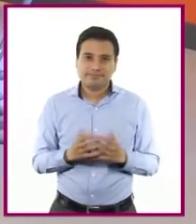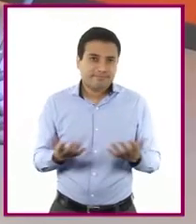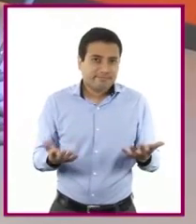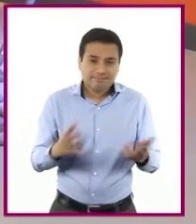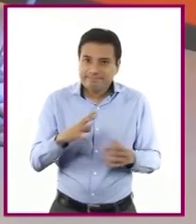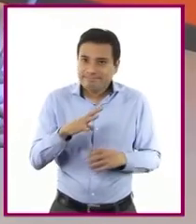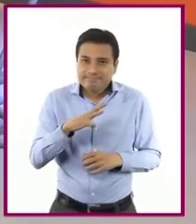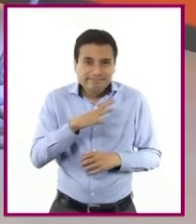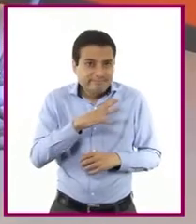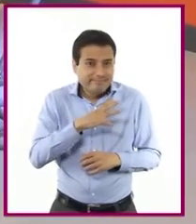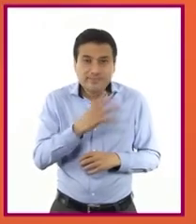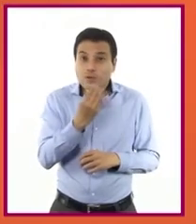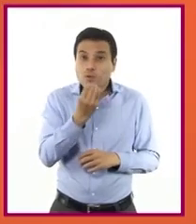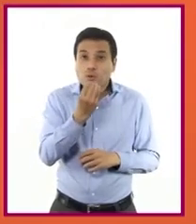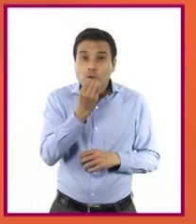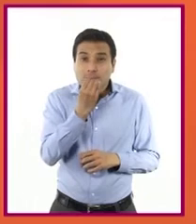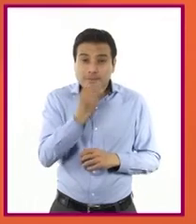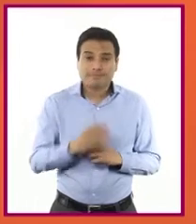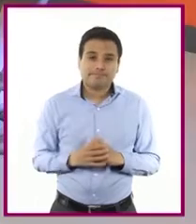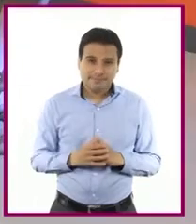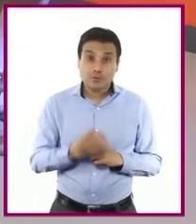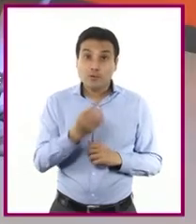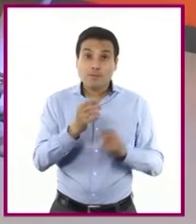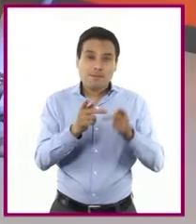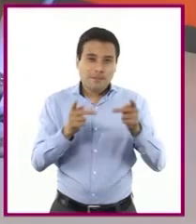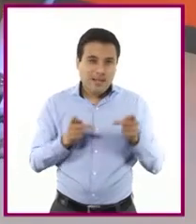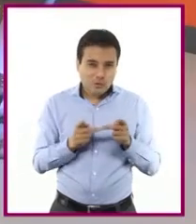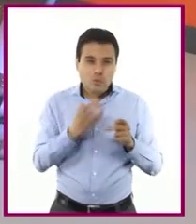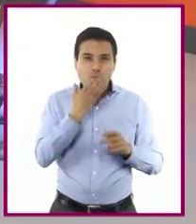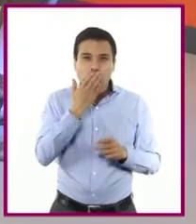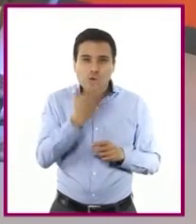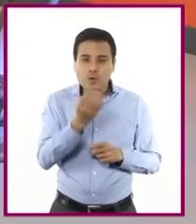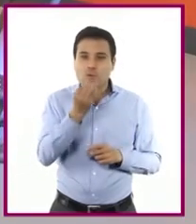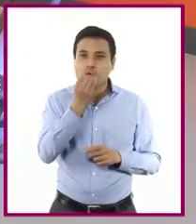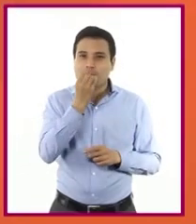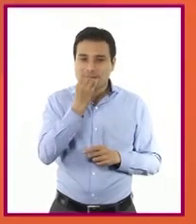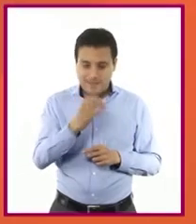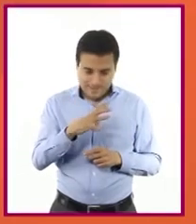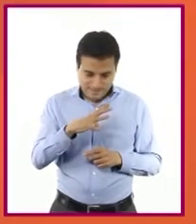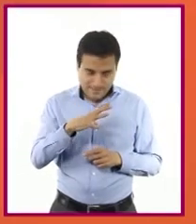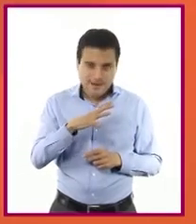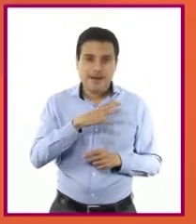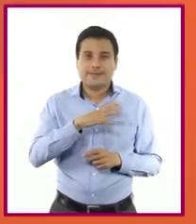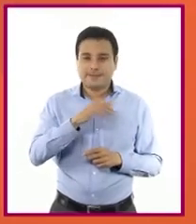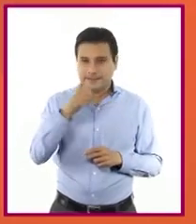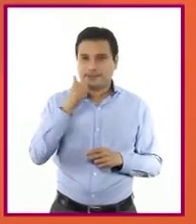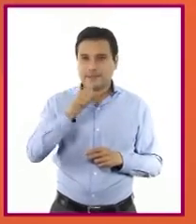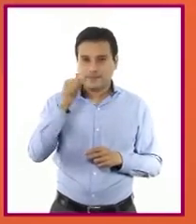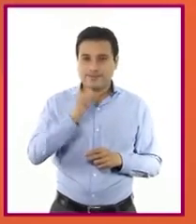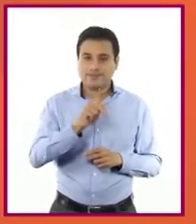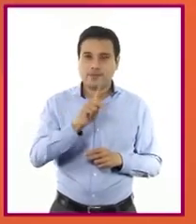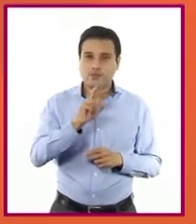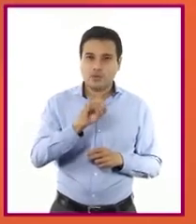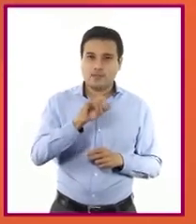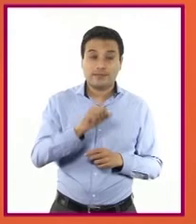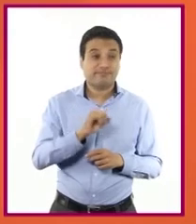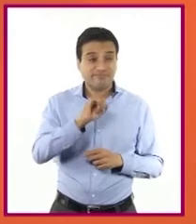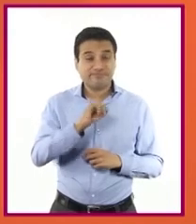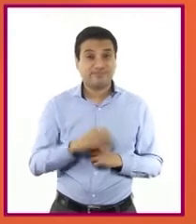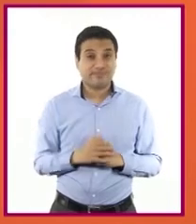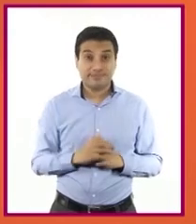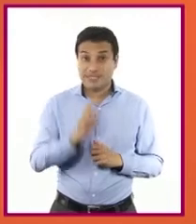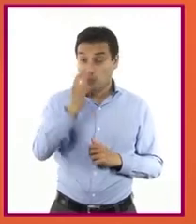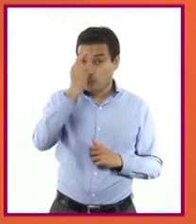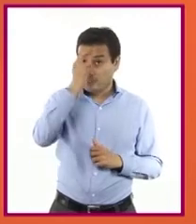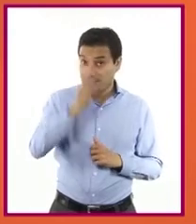encontrarlas en los alimentos del plato del buen comer. ¿No es así, maestros? Muy cierto. Recuerden